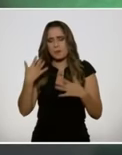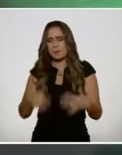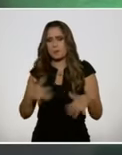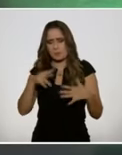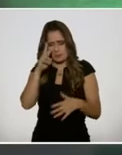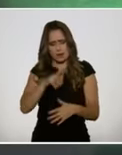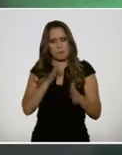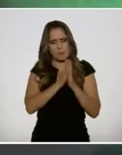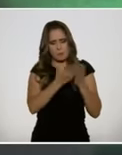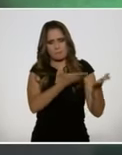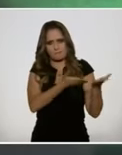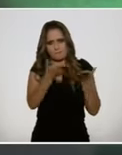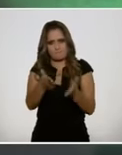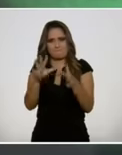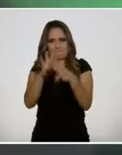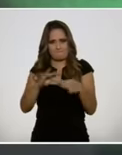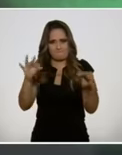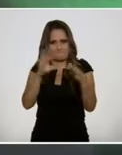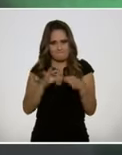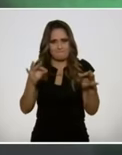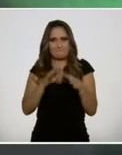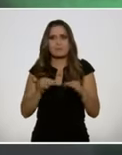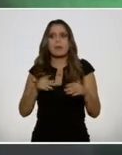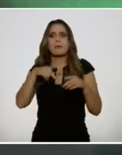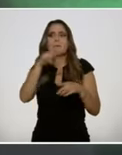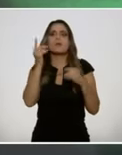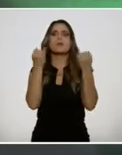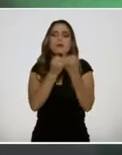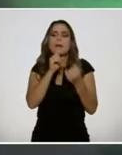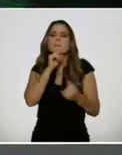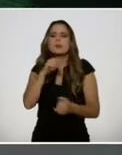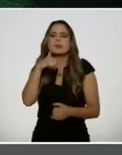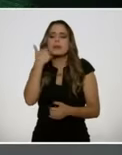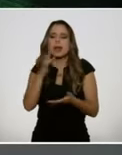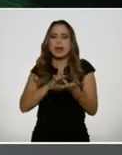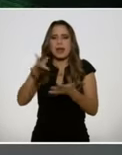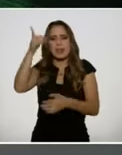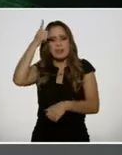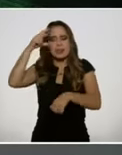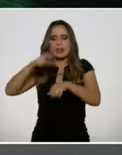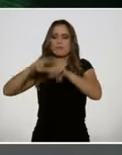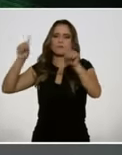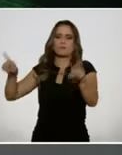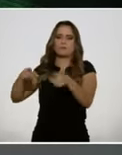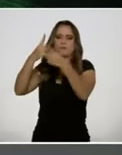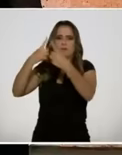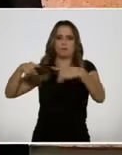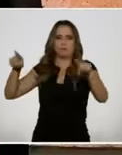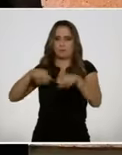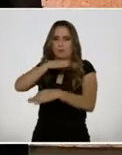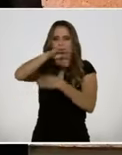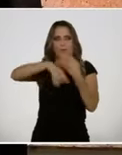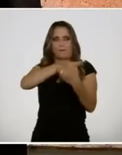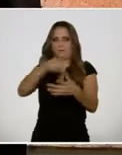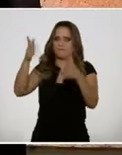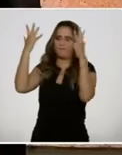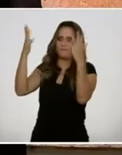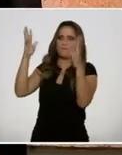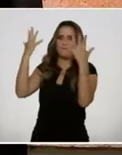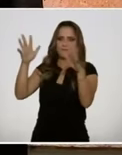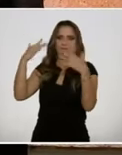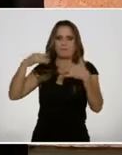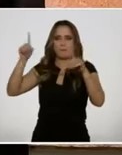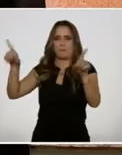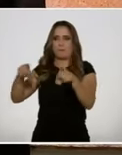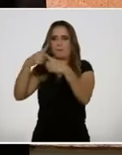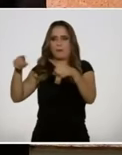sería bueno que nos dieras unas palabras. Pero también quiero agradecer mucho aquí a nuestro director de orquesta que se llevó las palmas aquí